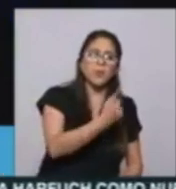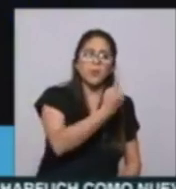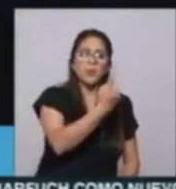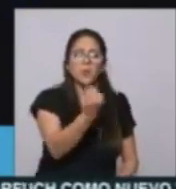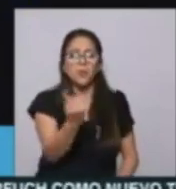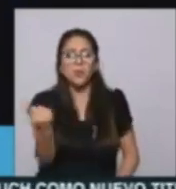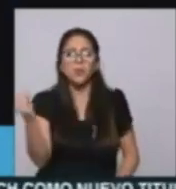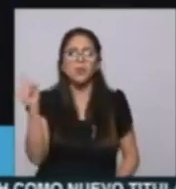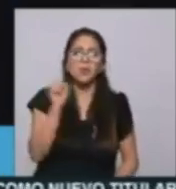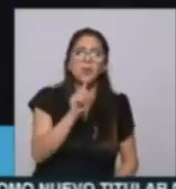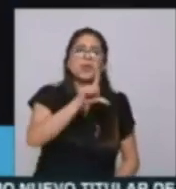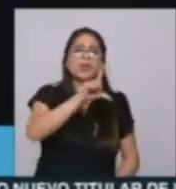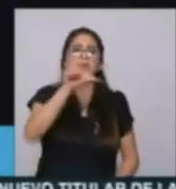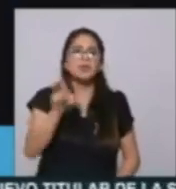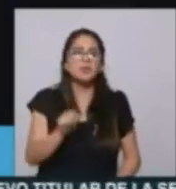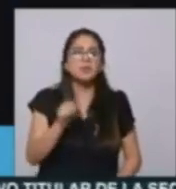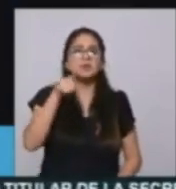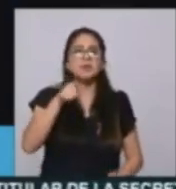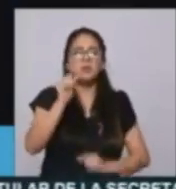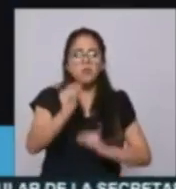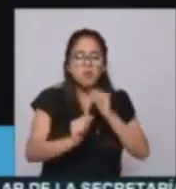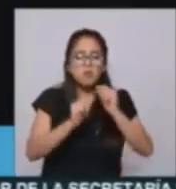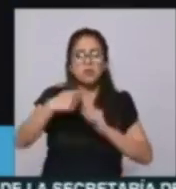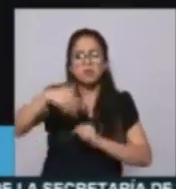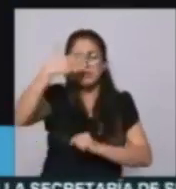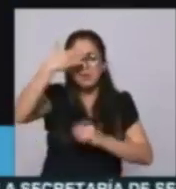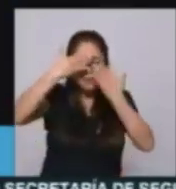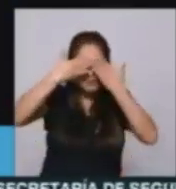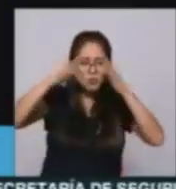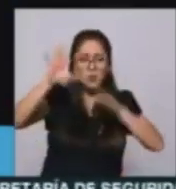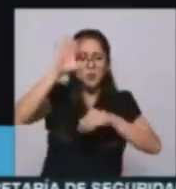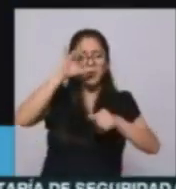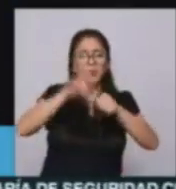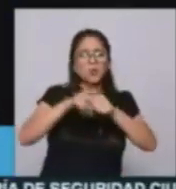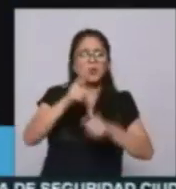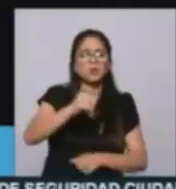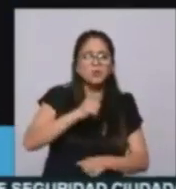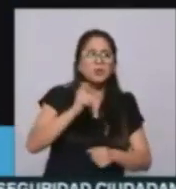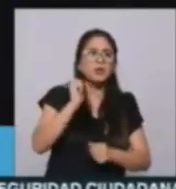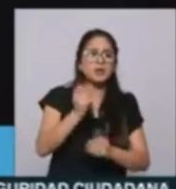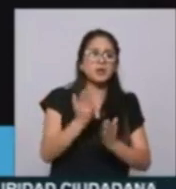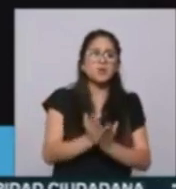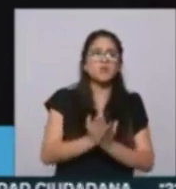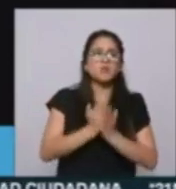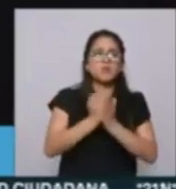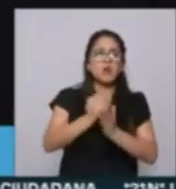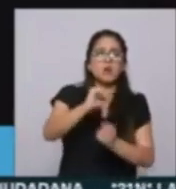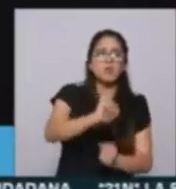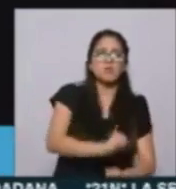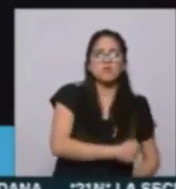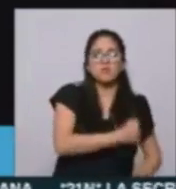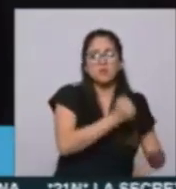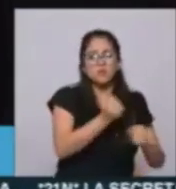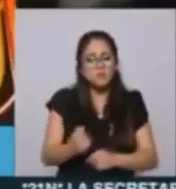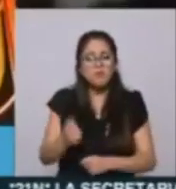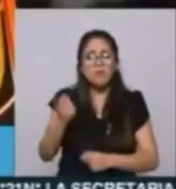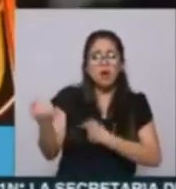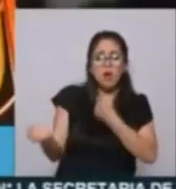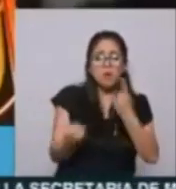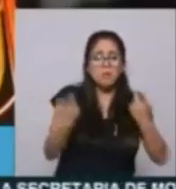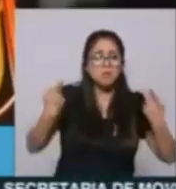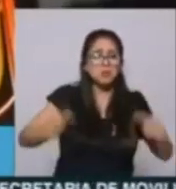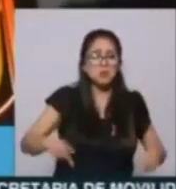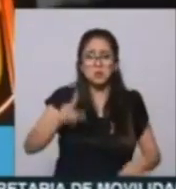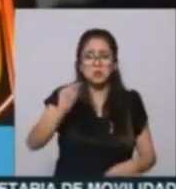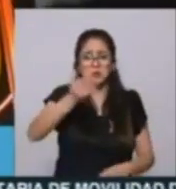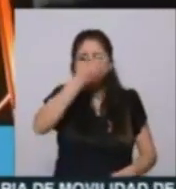conociendo parte también de nuestras culturas ahí en Xochimilco, nuestras trajineras, nuestros canales, nuestras chinampas, porque muchos desconocen lo que